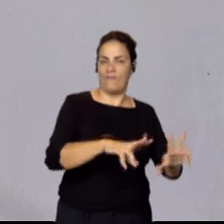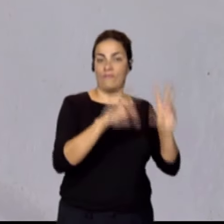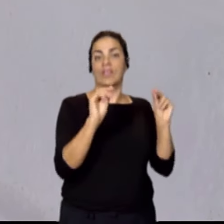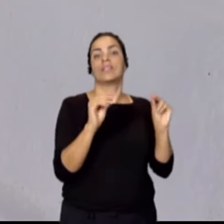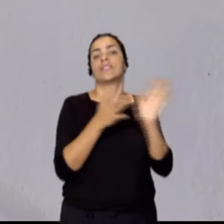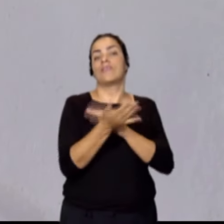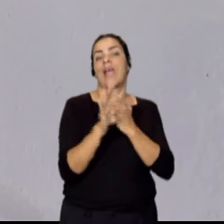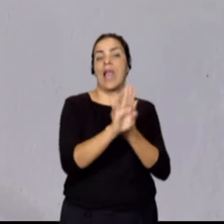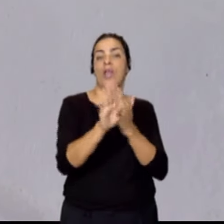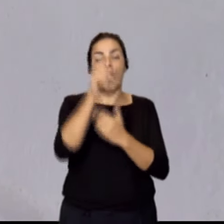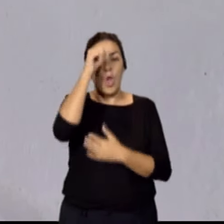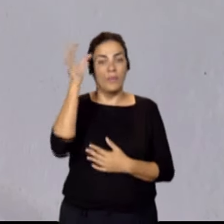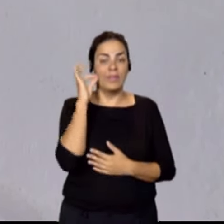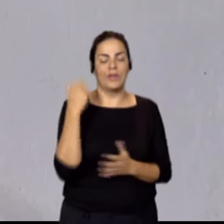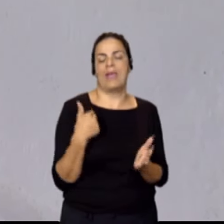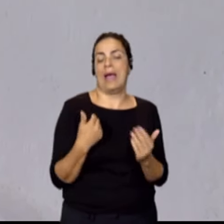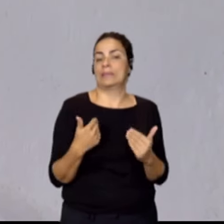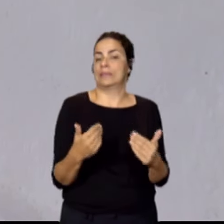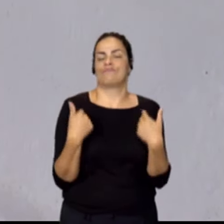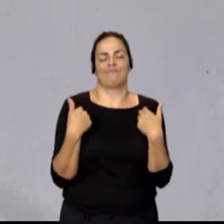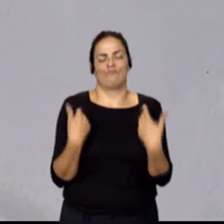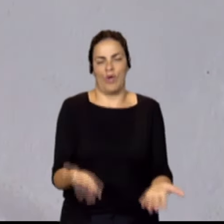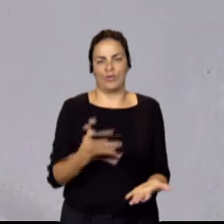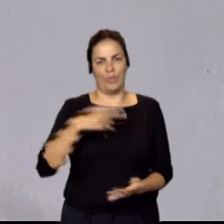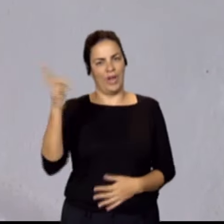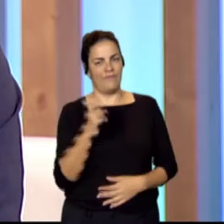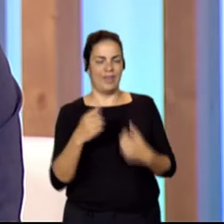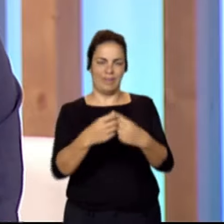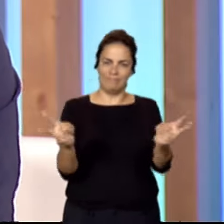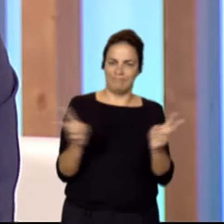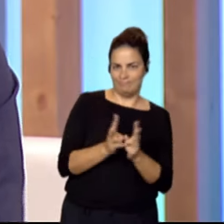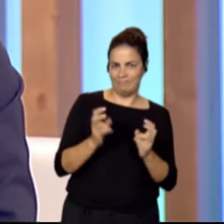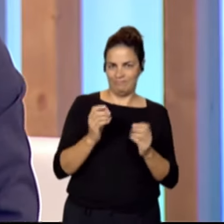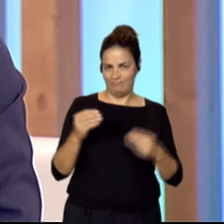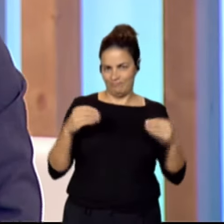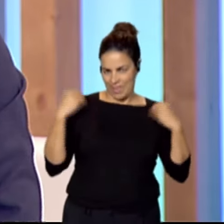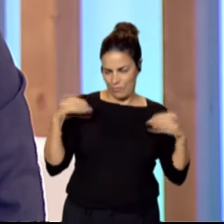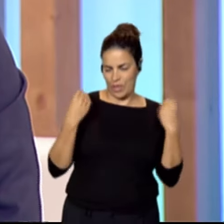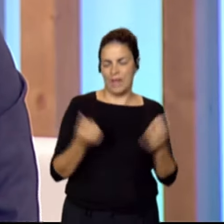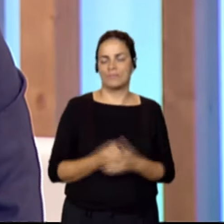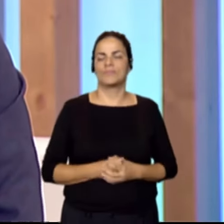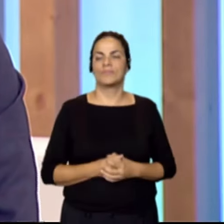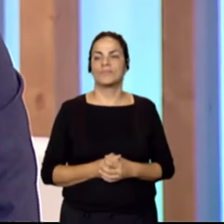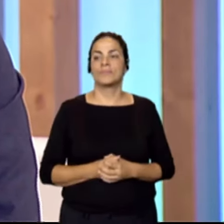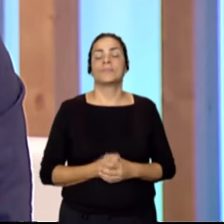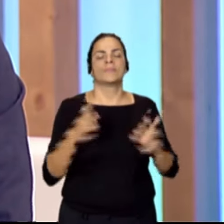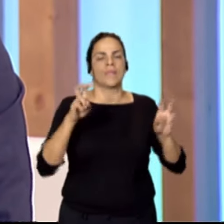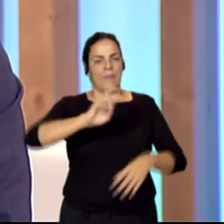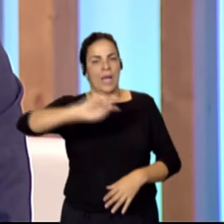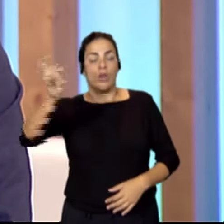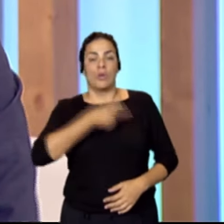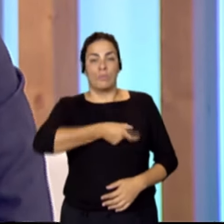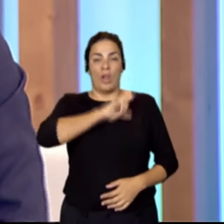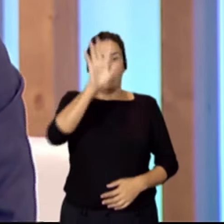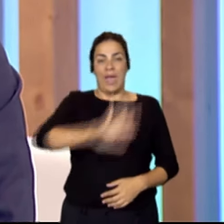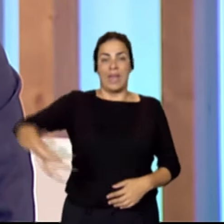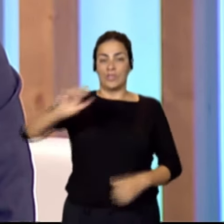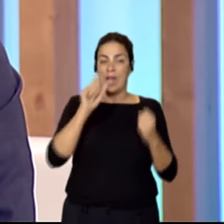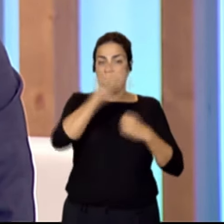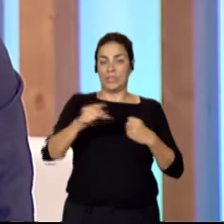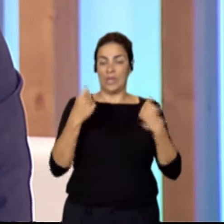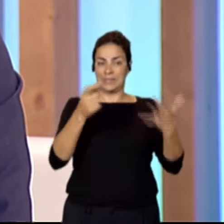disfrutar de esta piscina municipal del municipio de la oliva más asuntos la Policía Nacional ha detenido a seis personas por